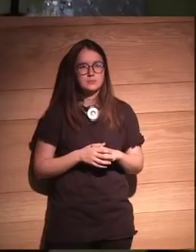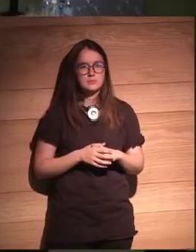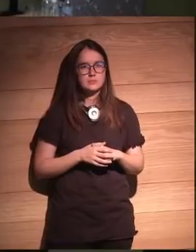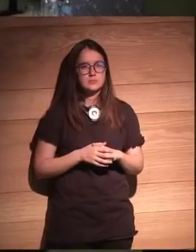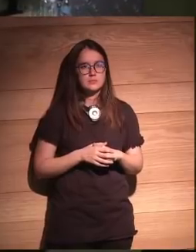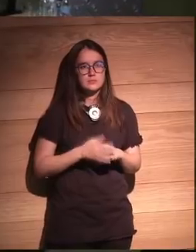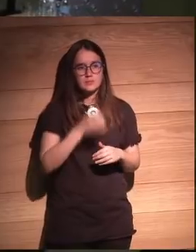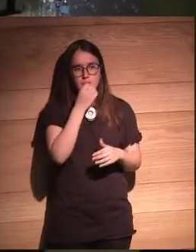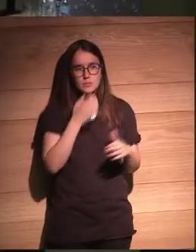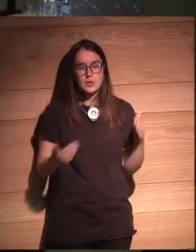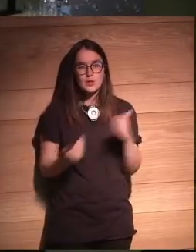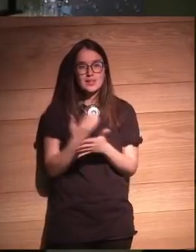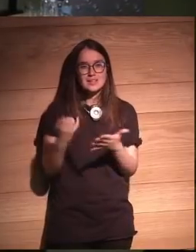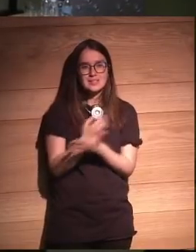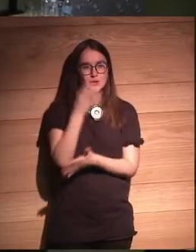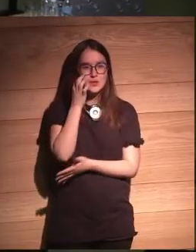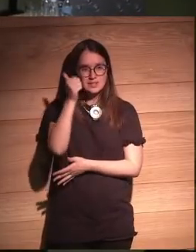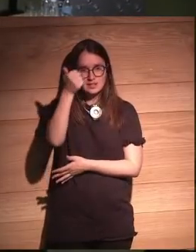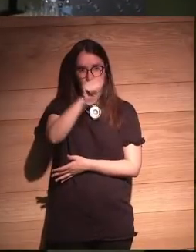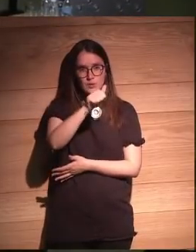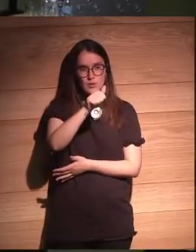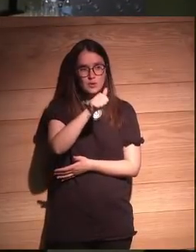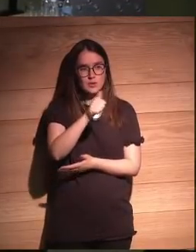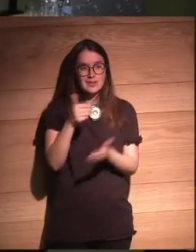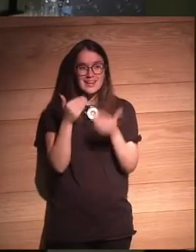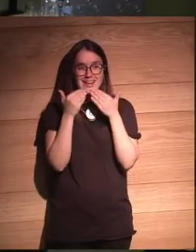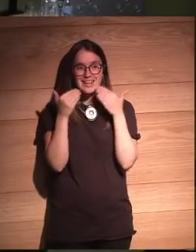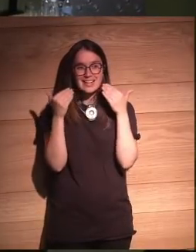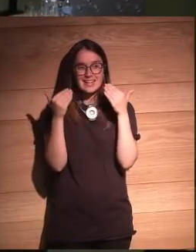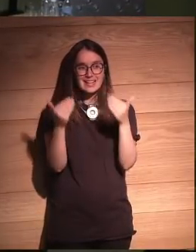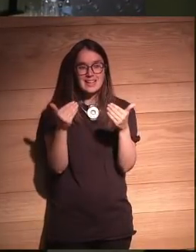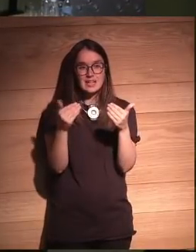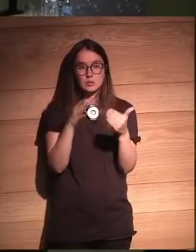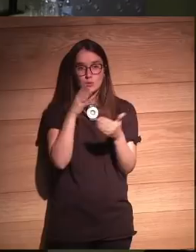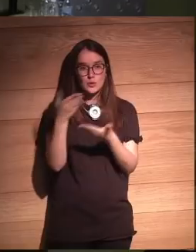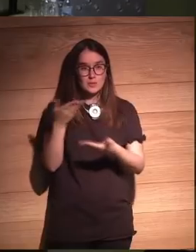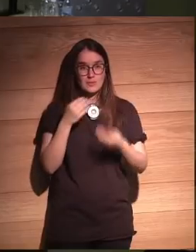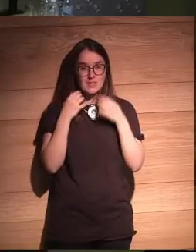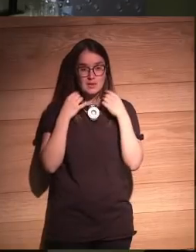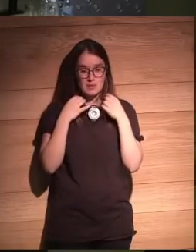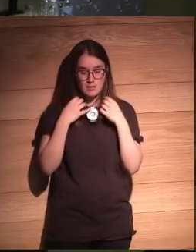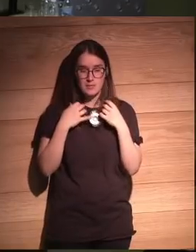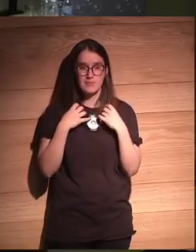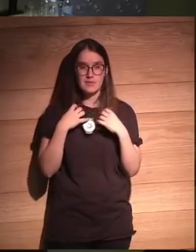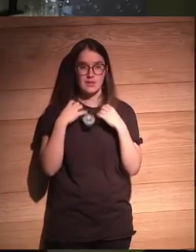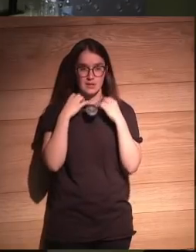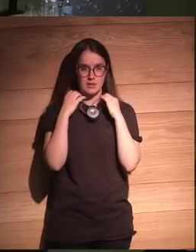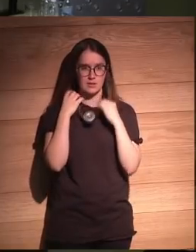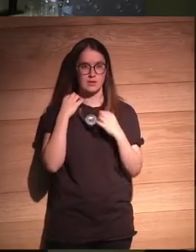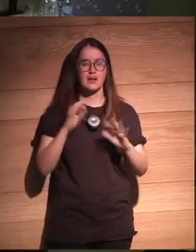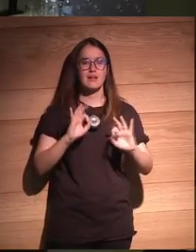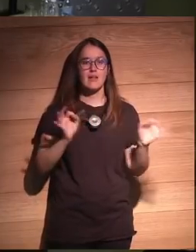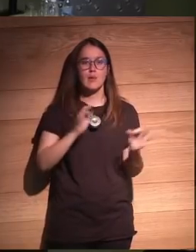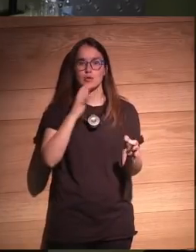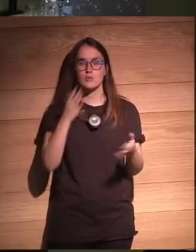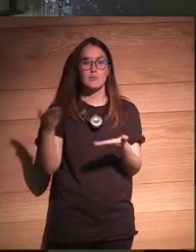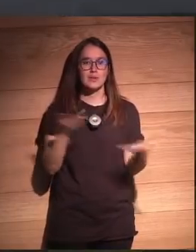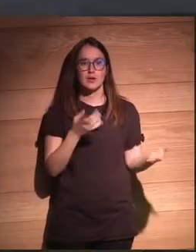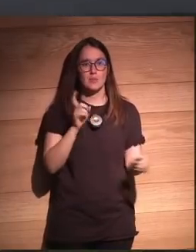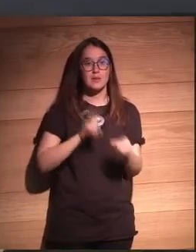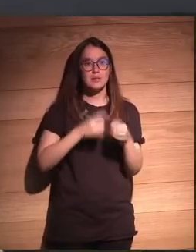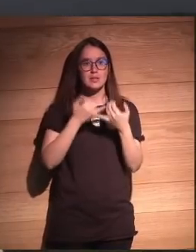Vale, bueno, buenos días a todas y a todos. Bueno, agradecer mucho la invitación. Y nada, cuando me invitaron a participar en este